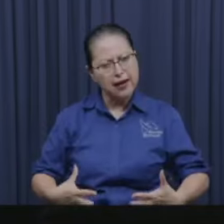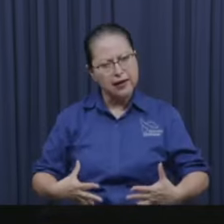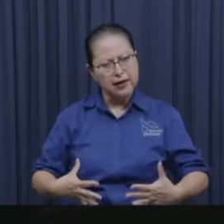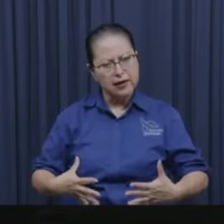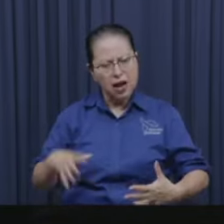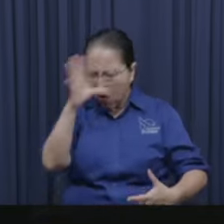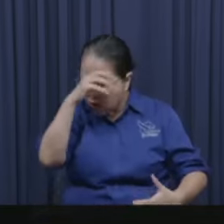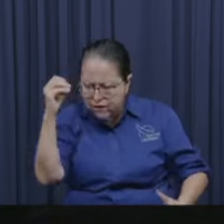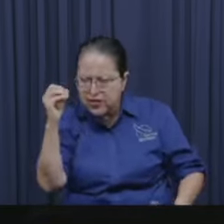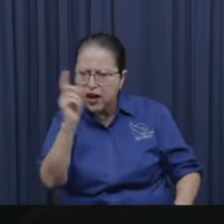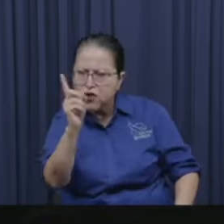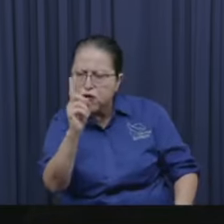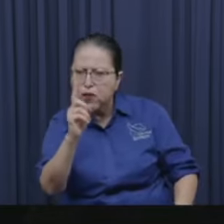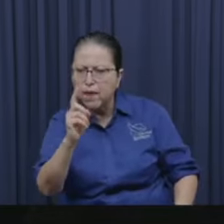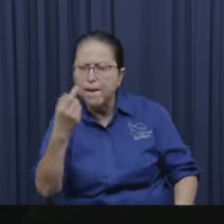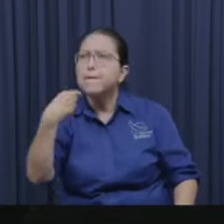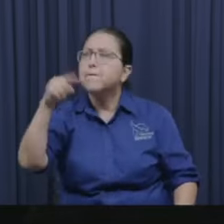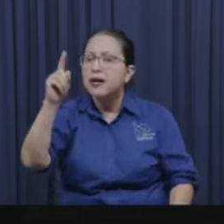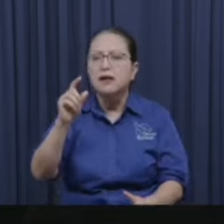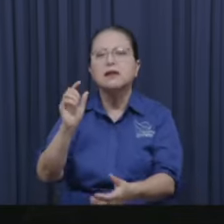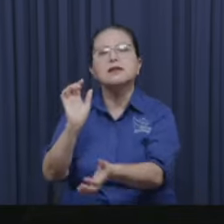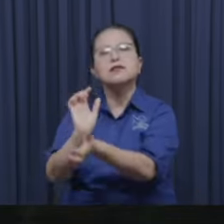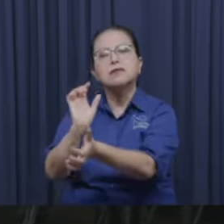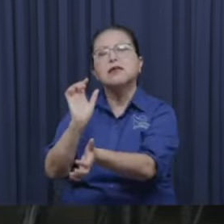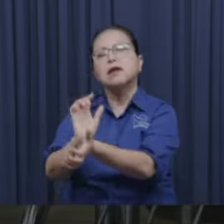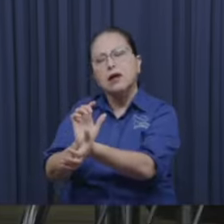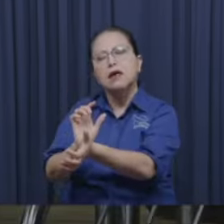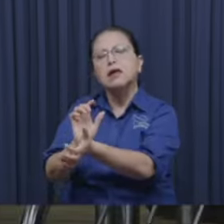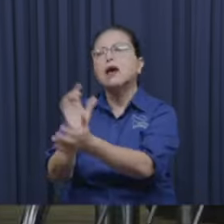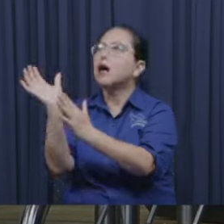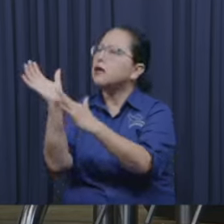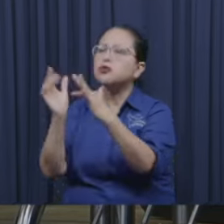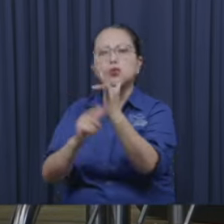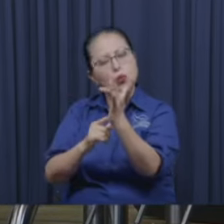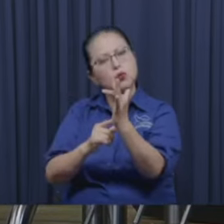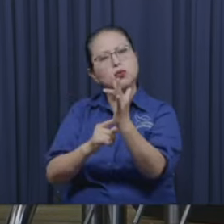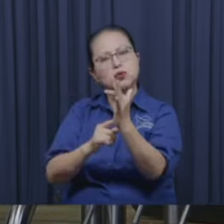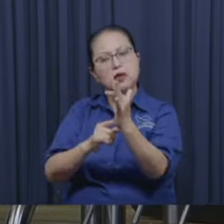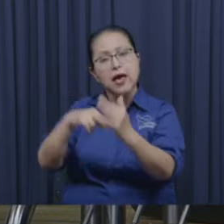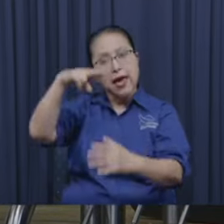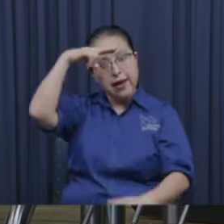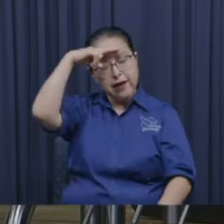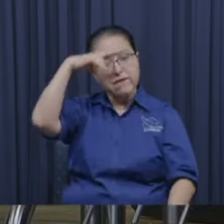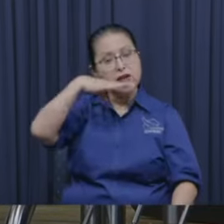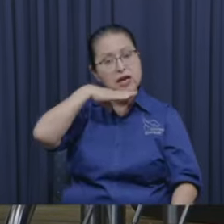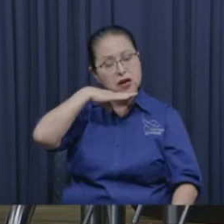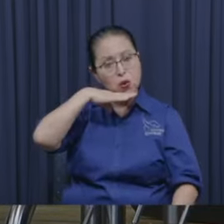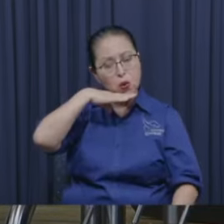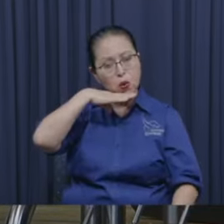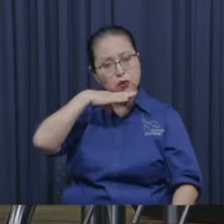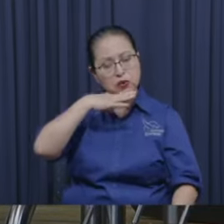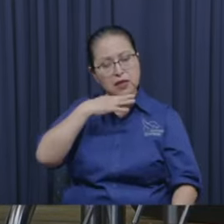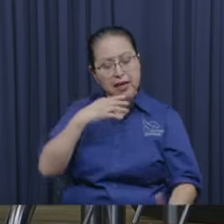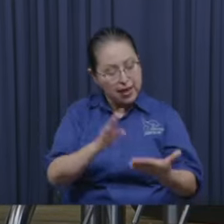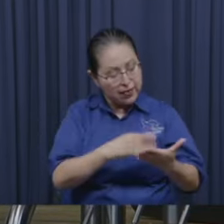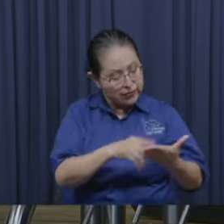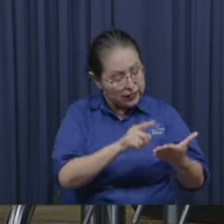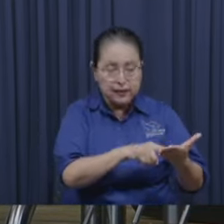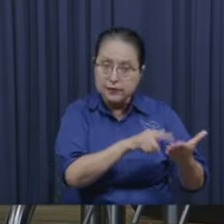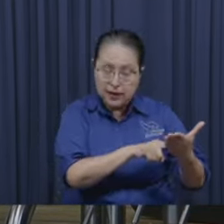olvide que eso va a ser para esperar y cuando nos vamos allá a hebreos dice miren